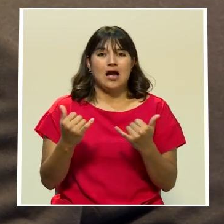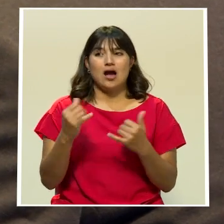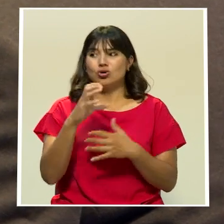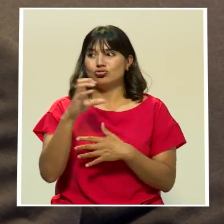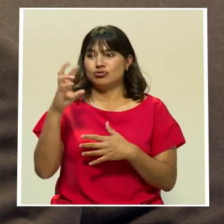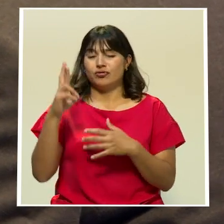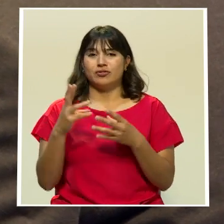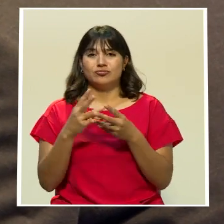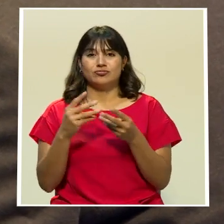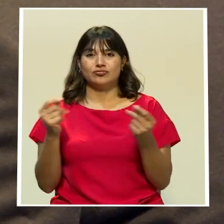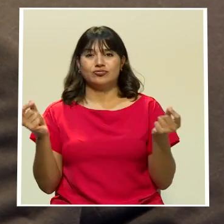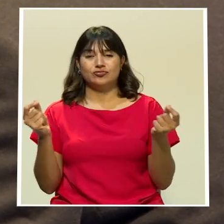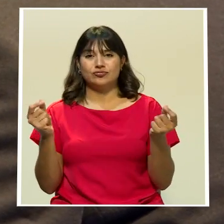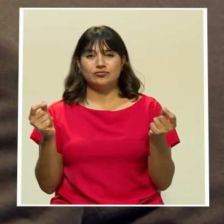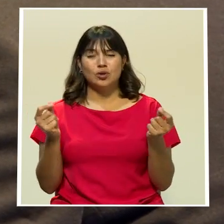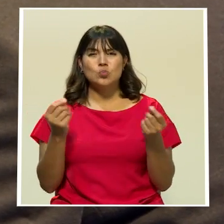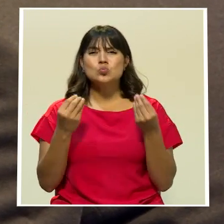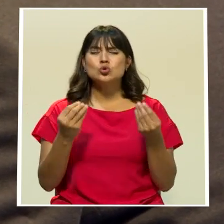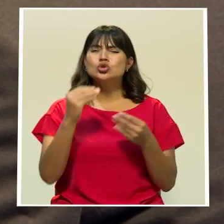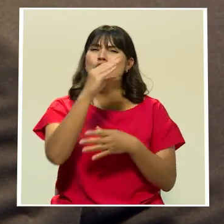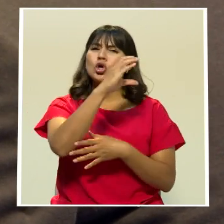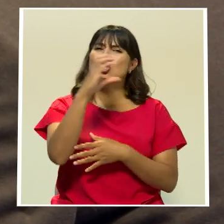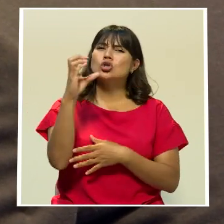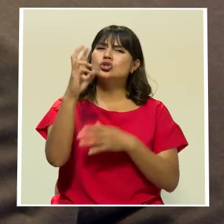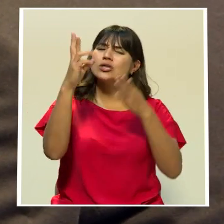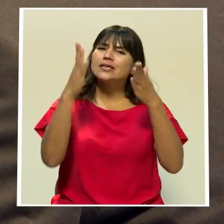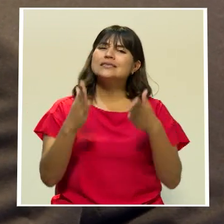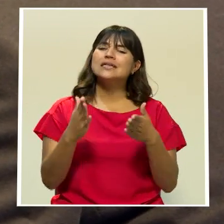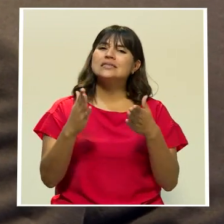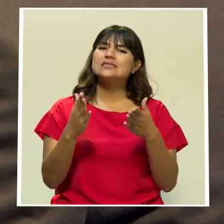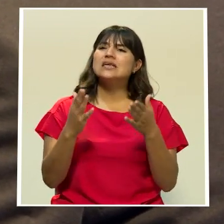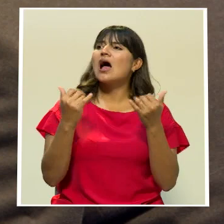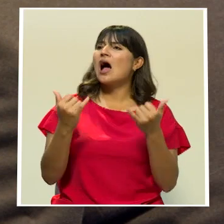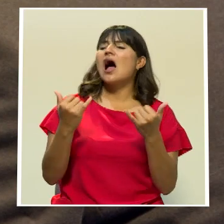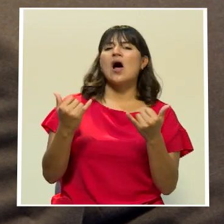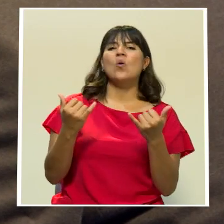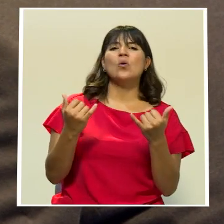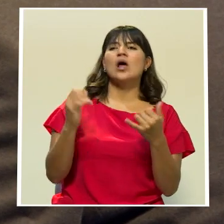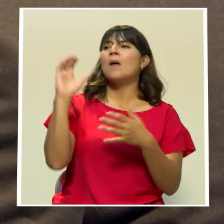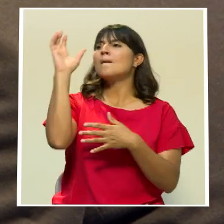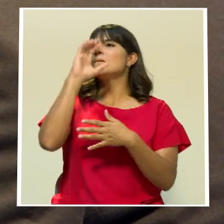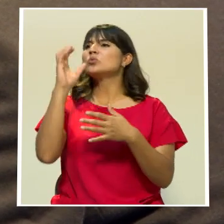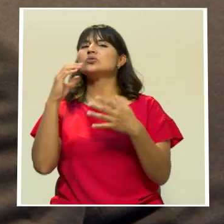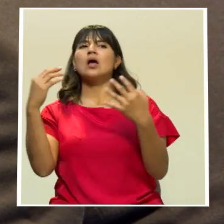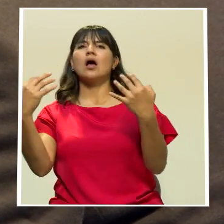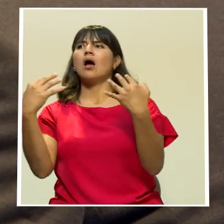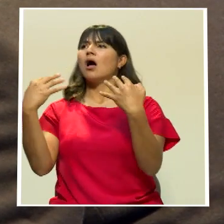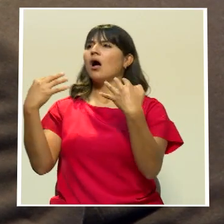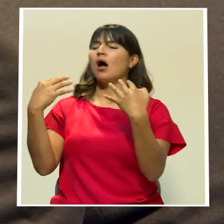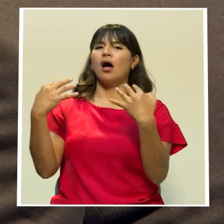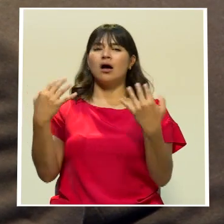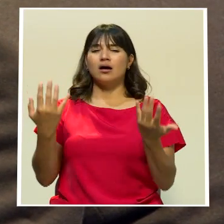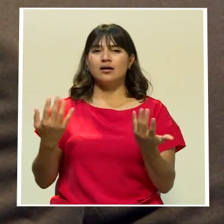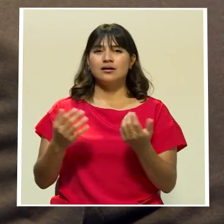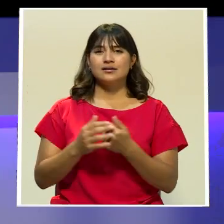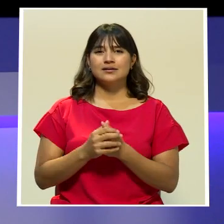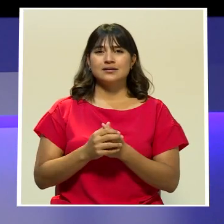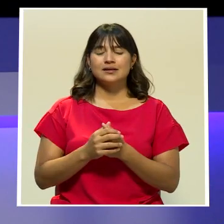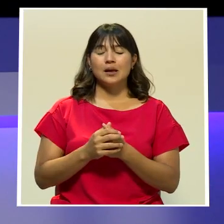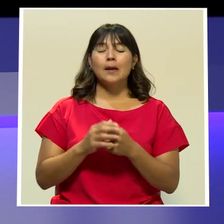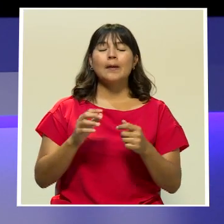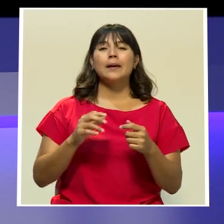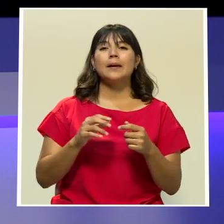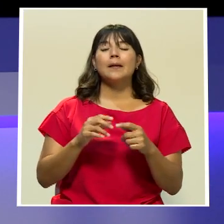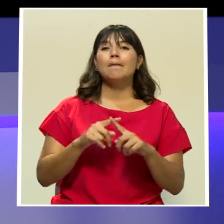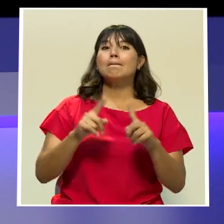hoy a costarricenses luciéndose que no están acá porque han